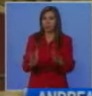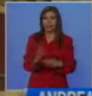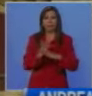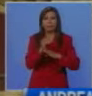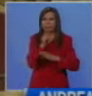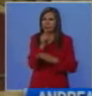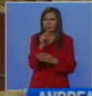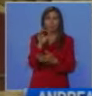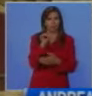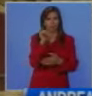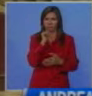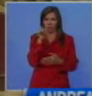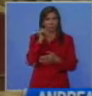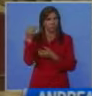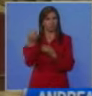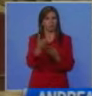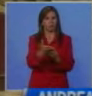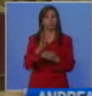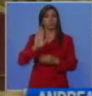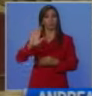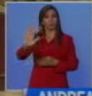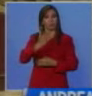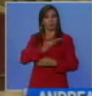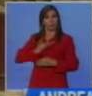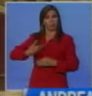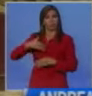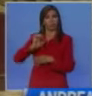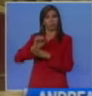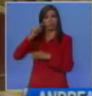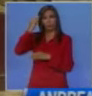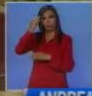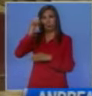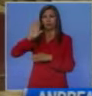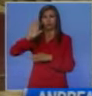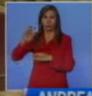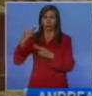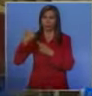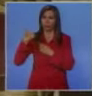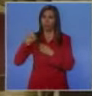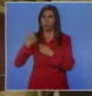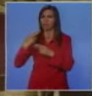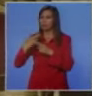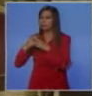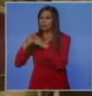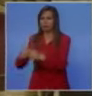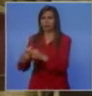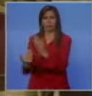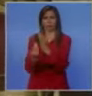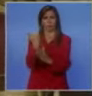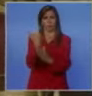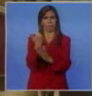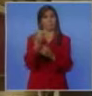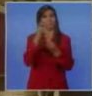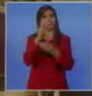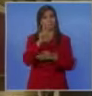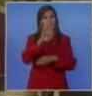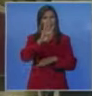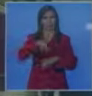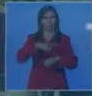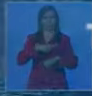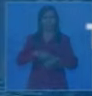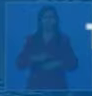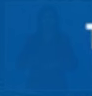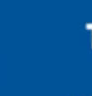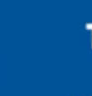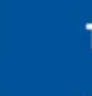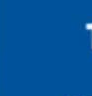María Fernanda Espinosa, es el presidente de la República quien debe dar a conocer el nombre de su reemplazo. En Quito, Andrea Romero, 24 horas.